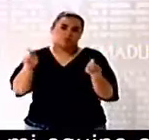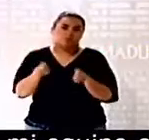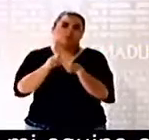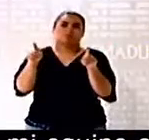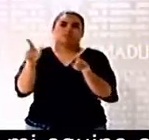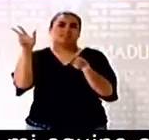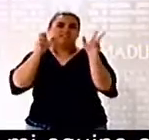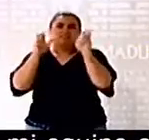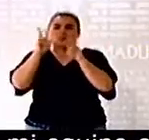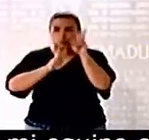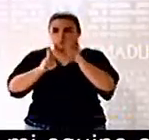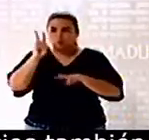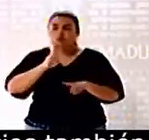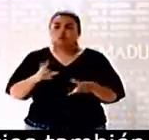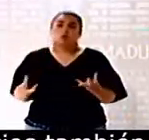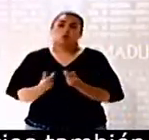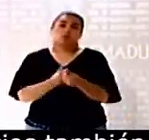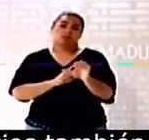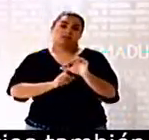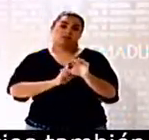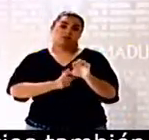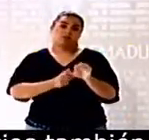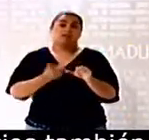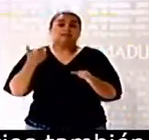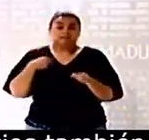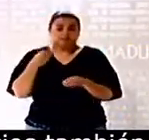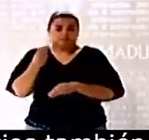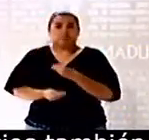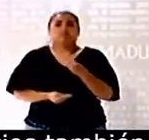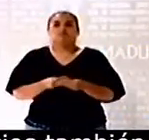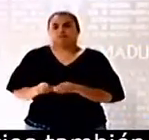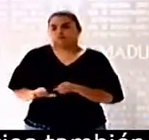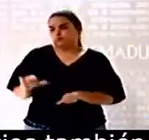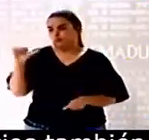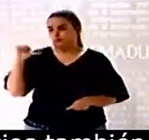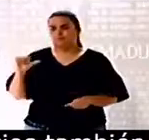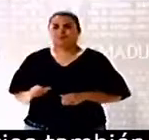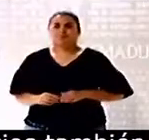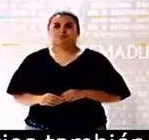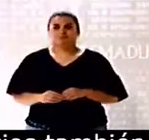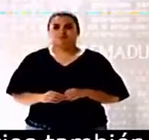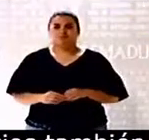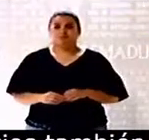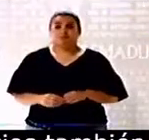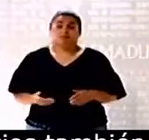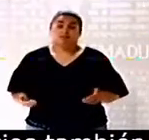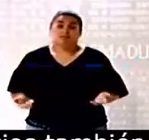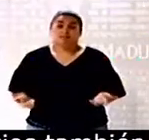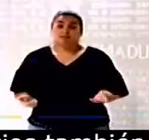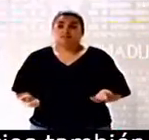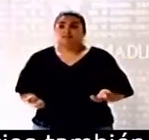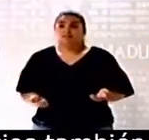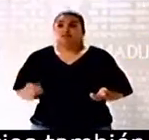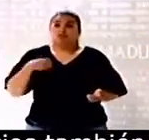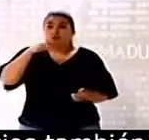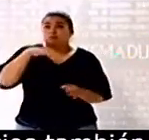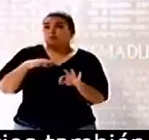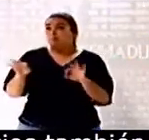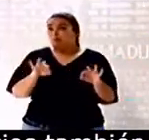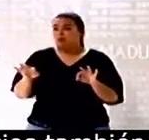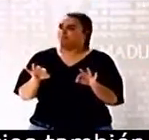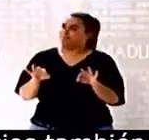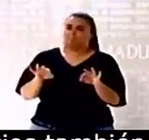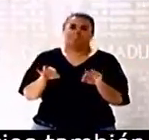audiovisuales de la Junta de Extremadura han hecho en todo este tiempo, en el que tampoco estábamos preparados. Es verdad